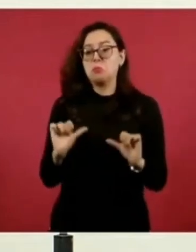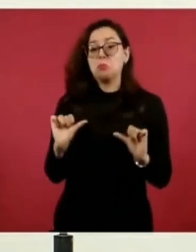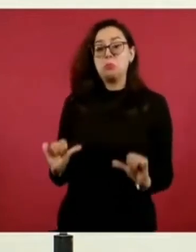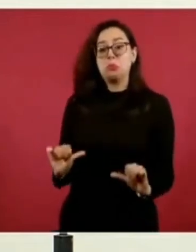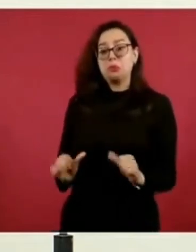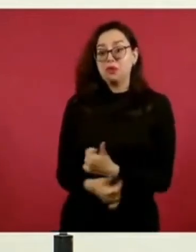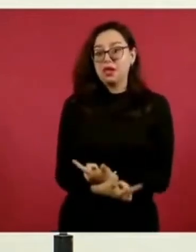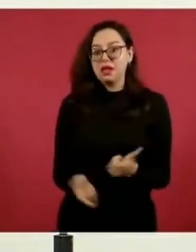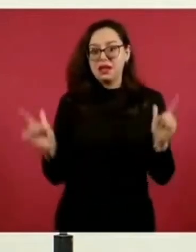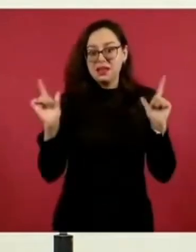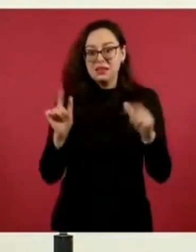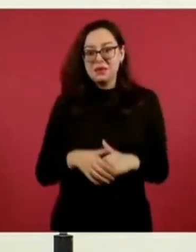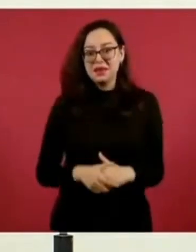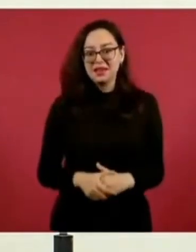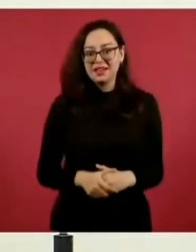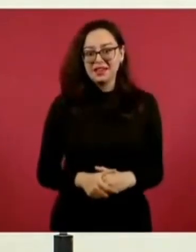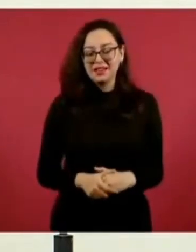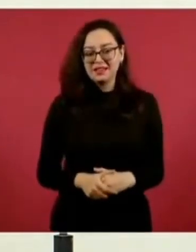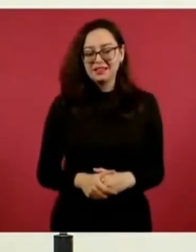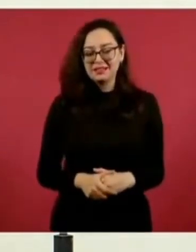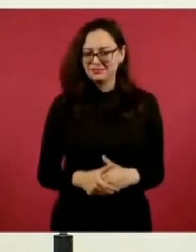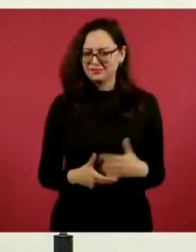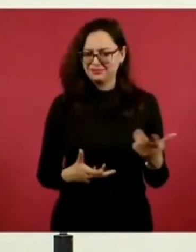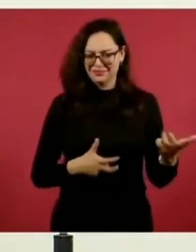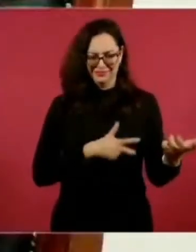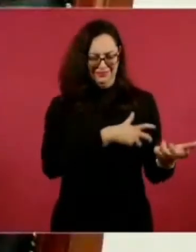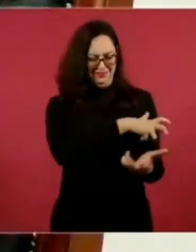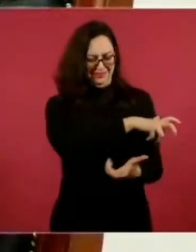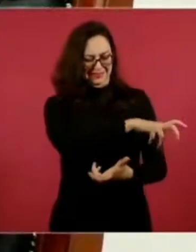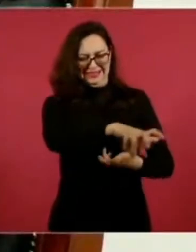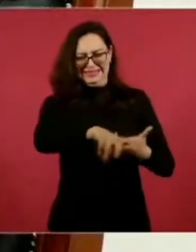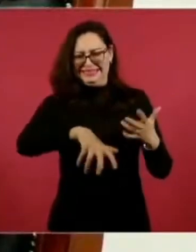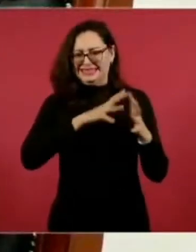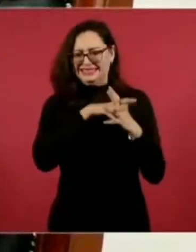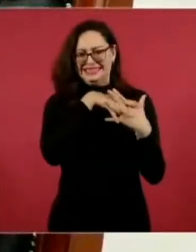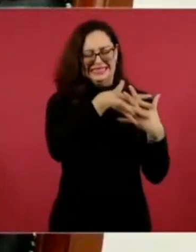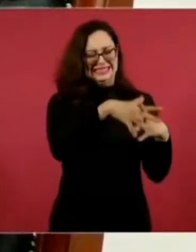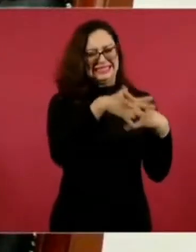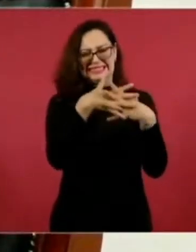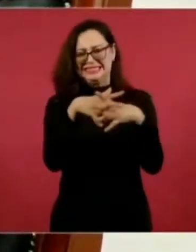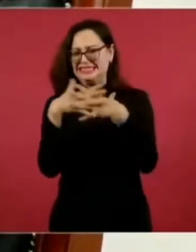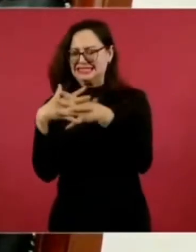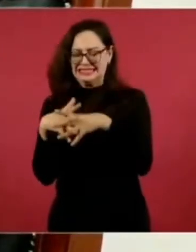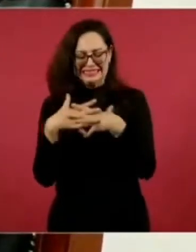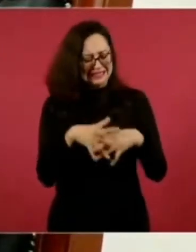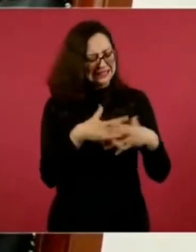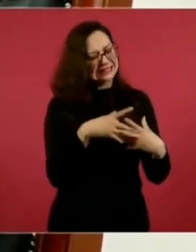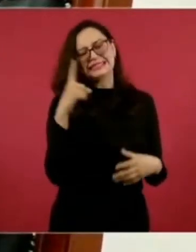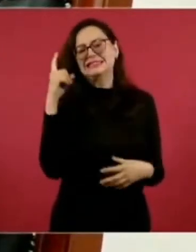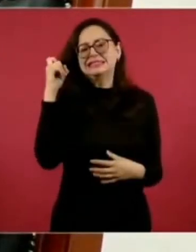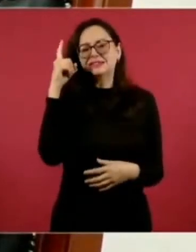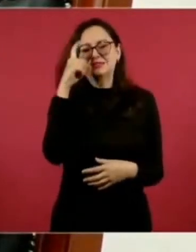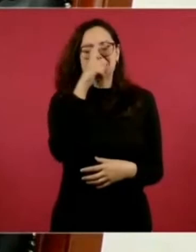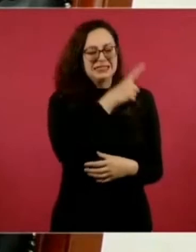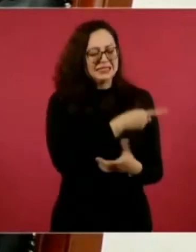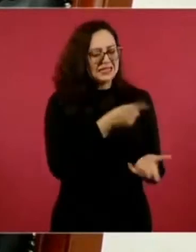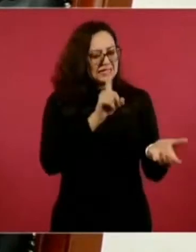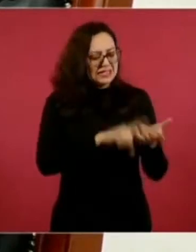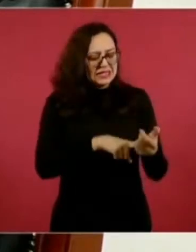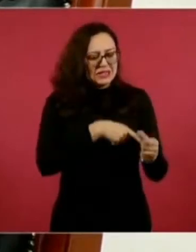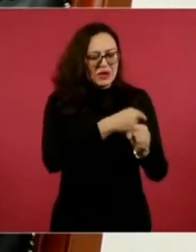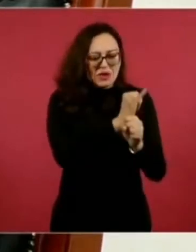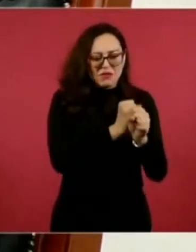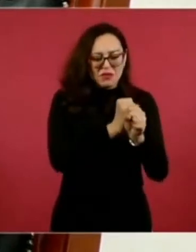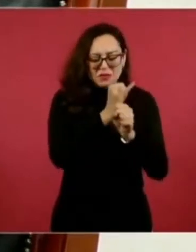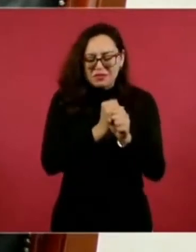Entonces, mucho enredo, muchos intereses, y estamos buscando la